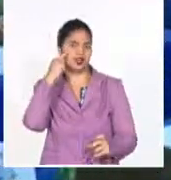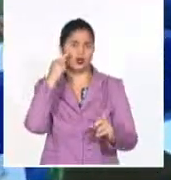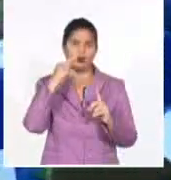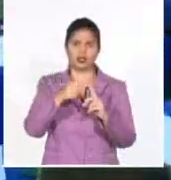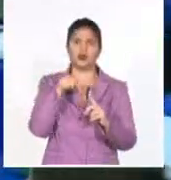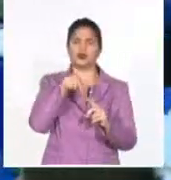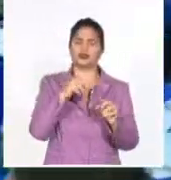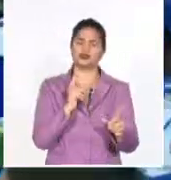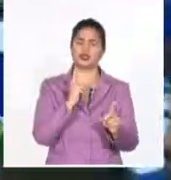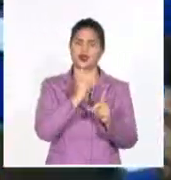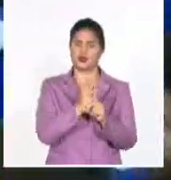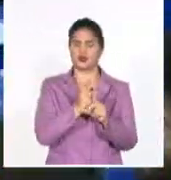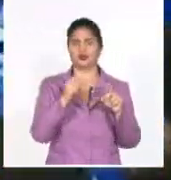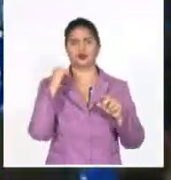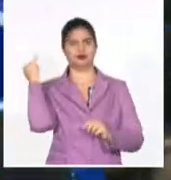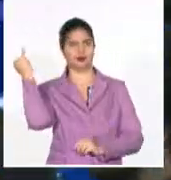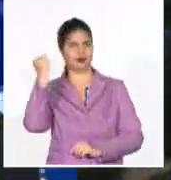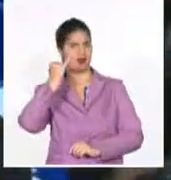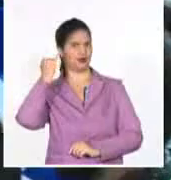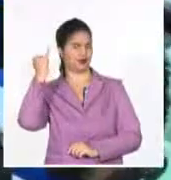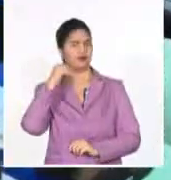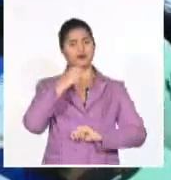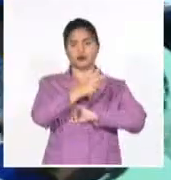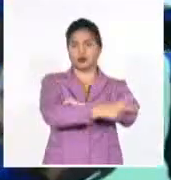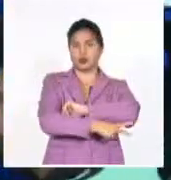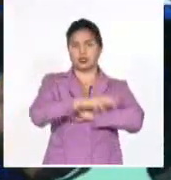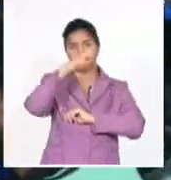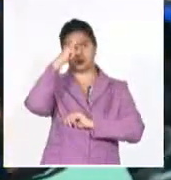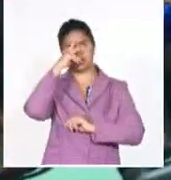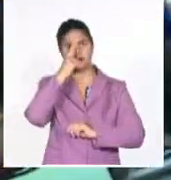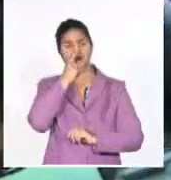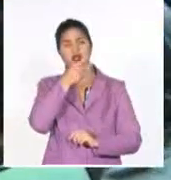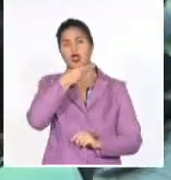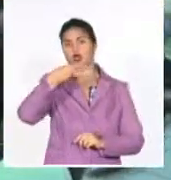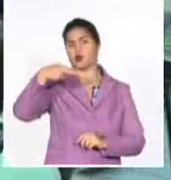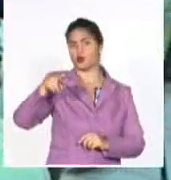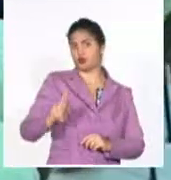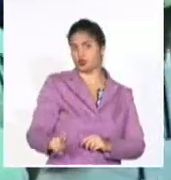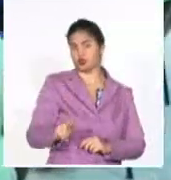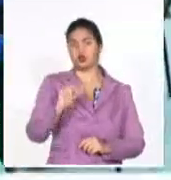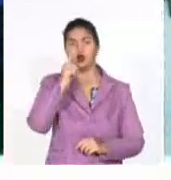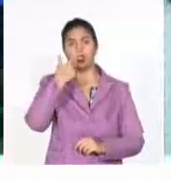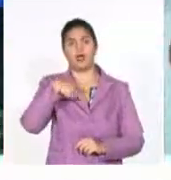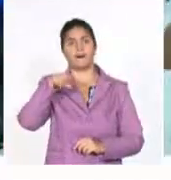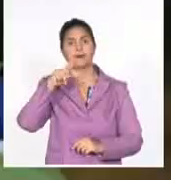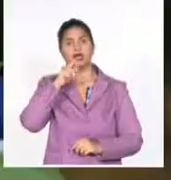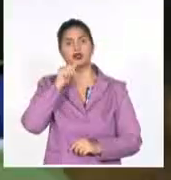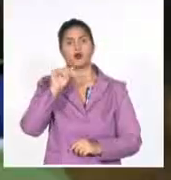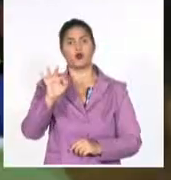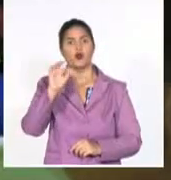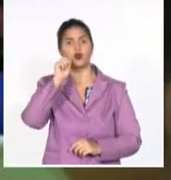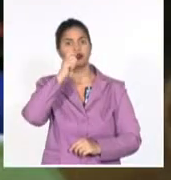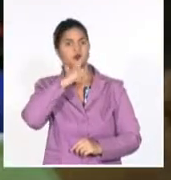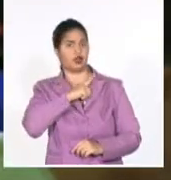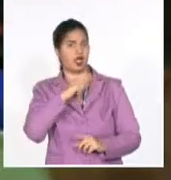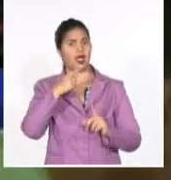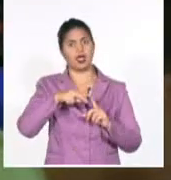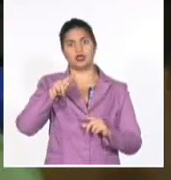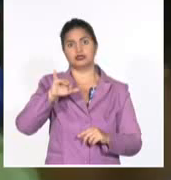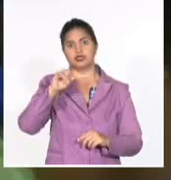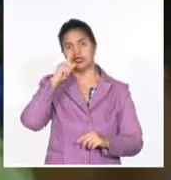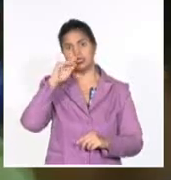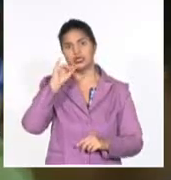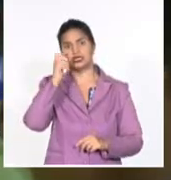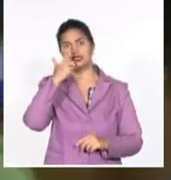este encuentro. República Dominicana, Puerto Rico, Antigua y Barbuda y Trinidad y Tobago serán otras sedes de